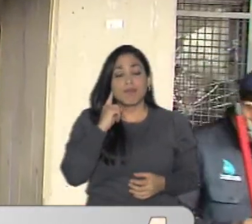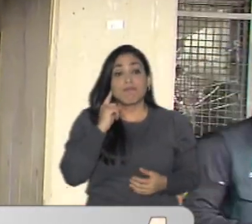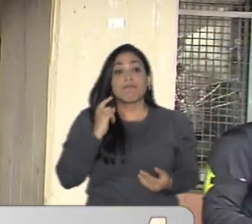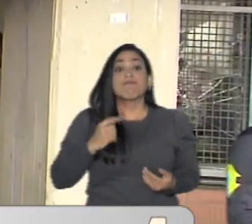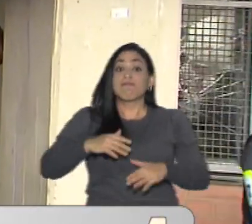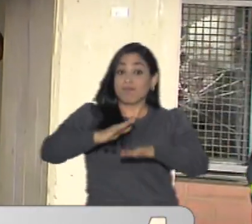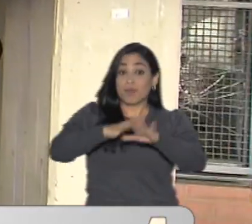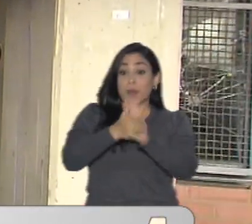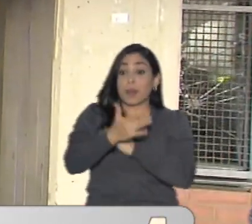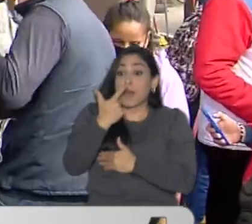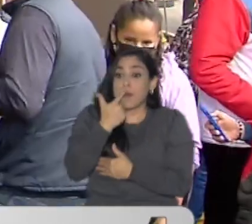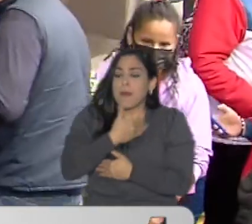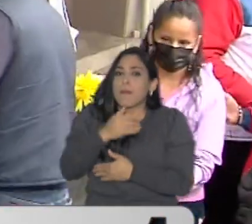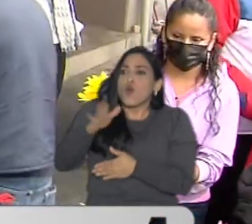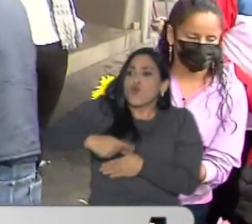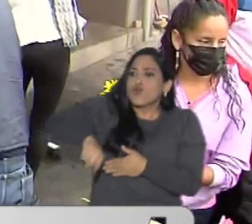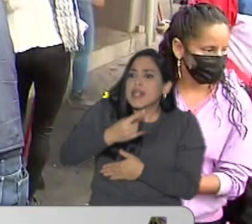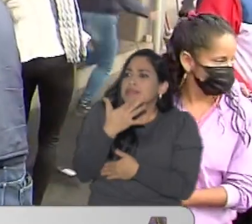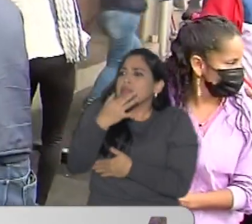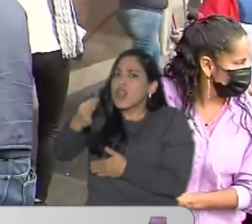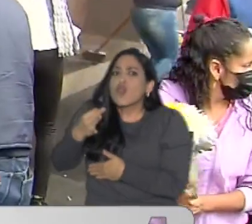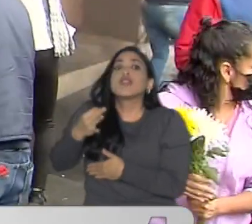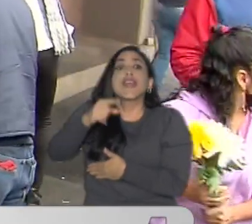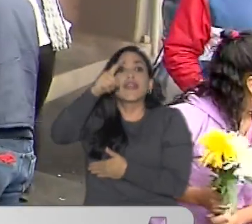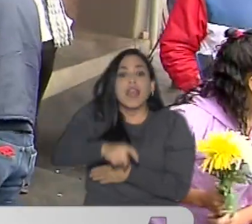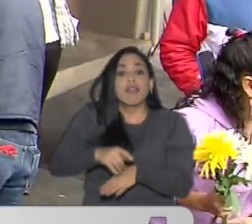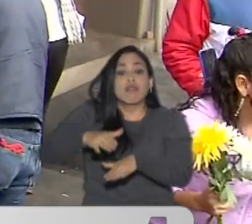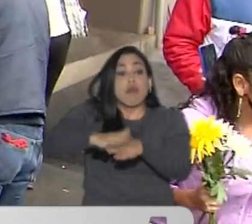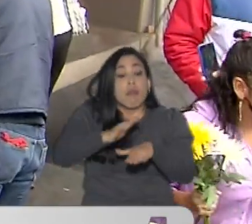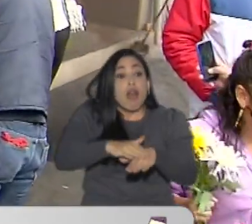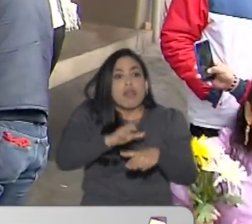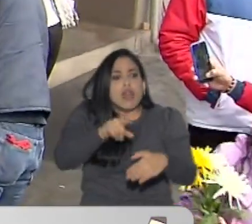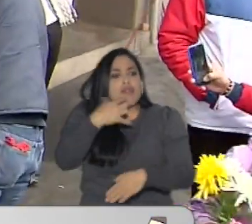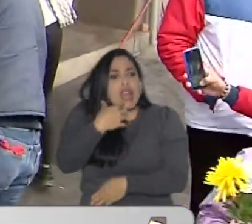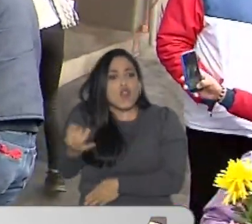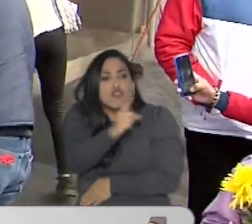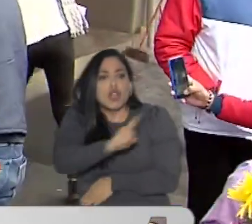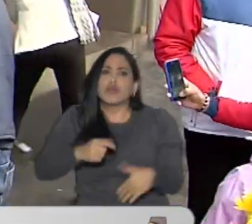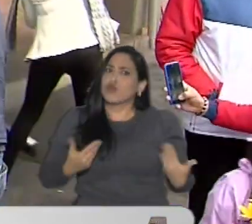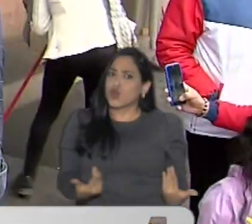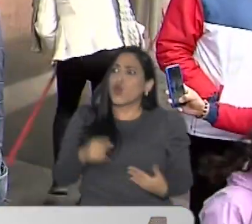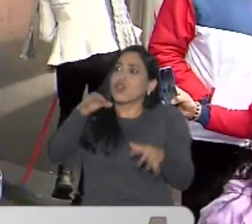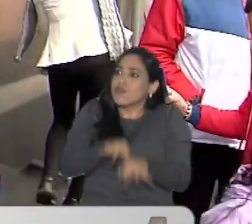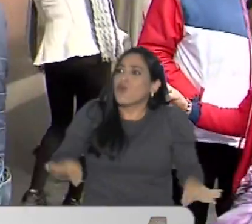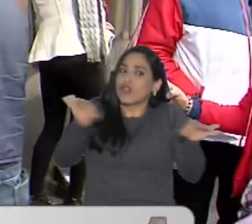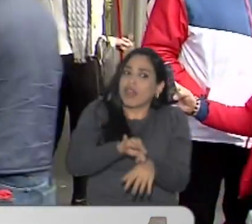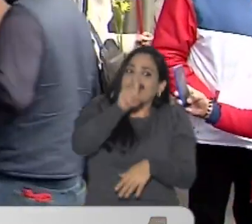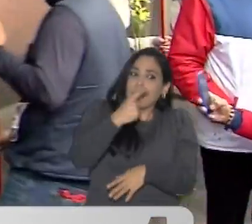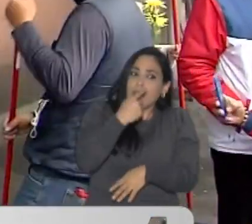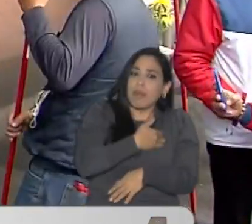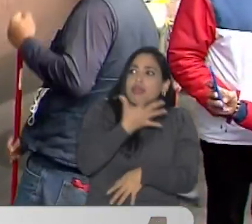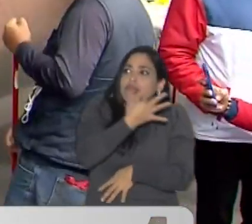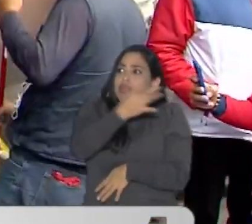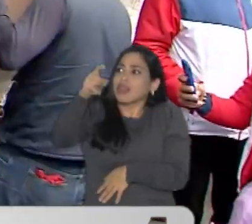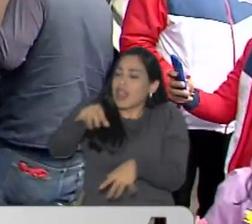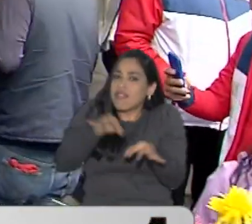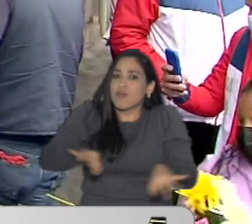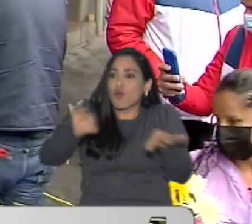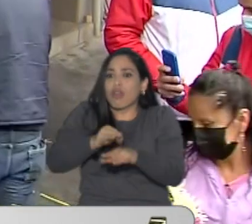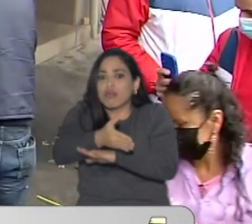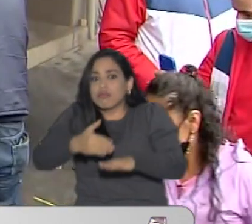padres o a las madres no denuncien. Todo lo contrario, les estamos diciendo denuncien para que podamos actuar. Estamos